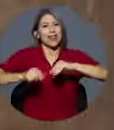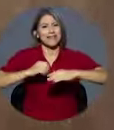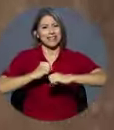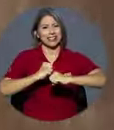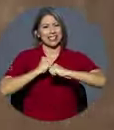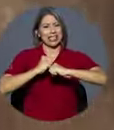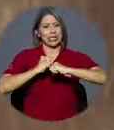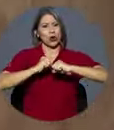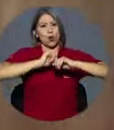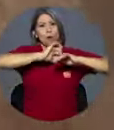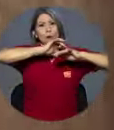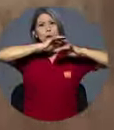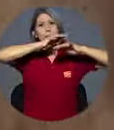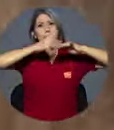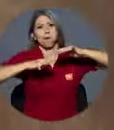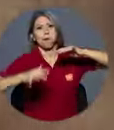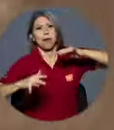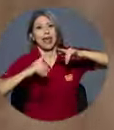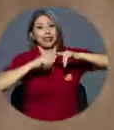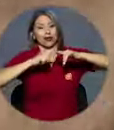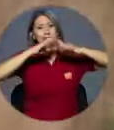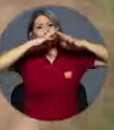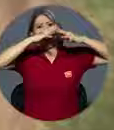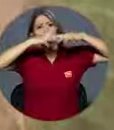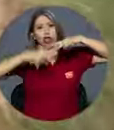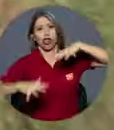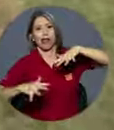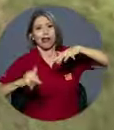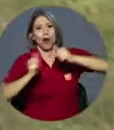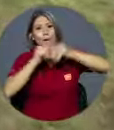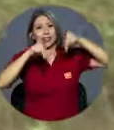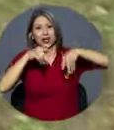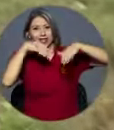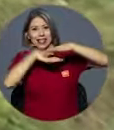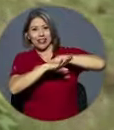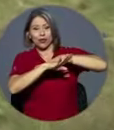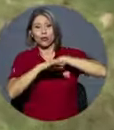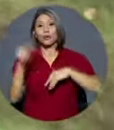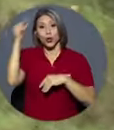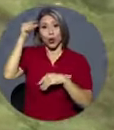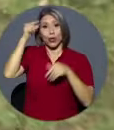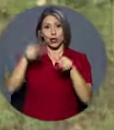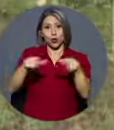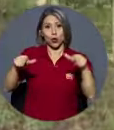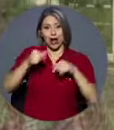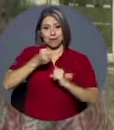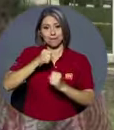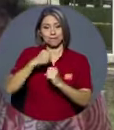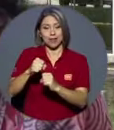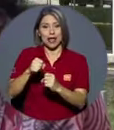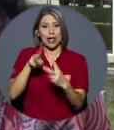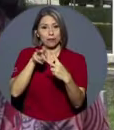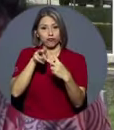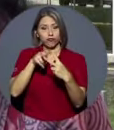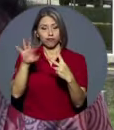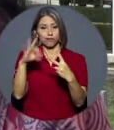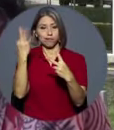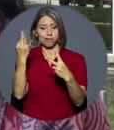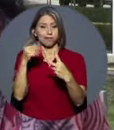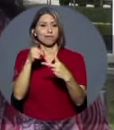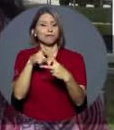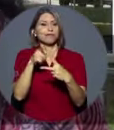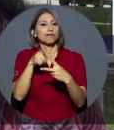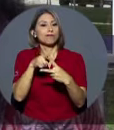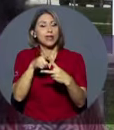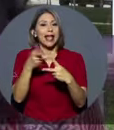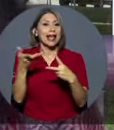deslizamiento. Entonces la estructura colapsa con las personas adentro. Esto en el gobierno local hay que verlo en dos escalas, digamos,